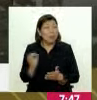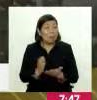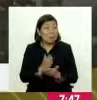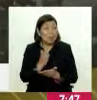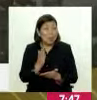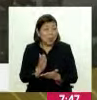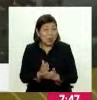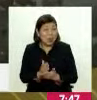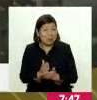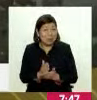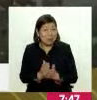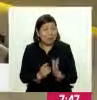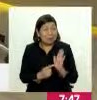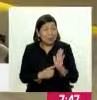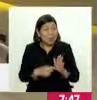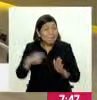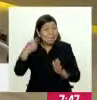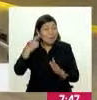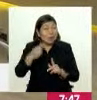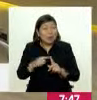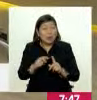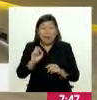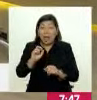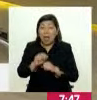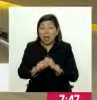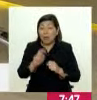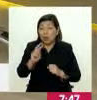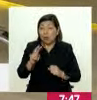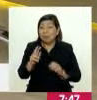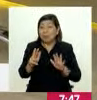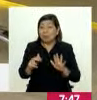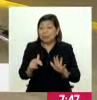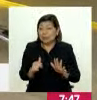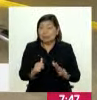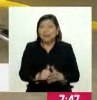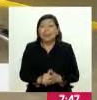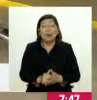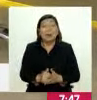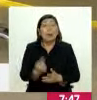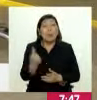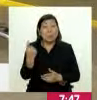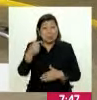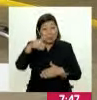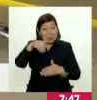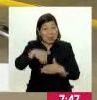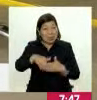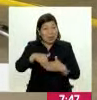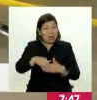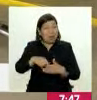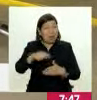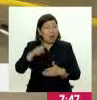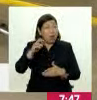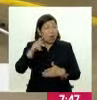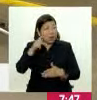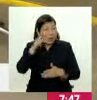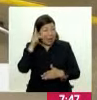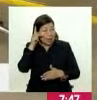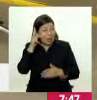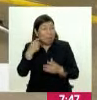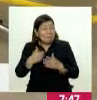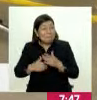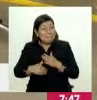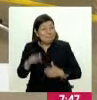que es la subrepresentación política. Pero en el 2016, en primera vuelta con Keiko Fujimori, sacan una mayoría,